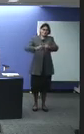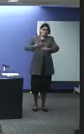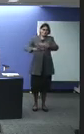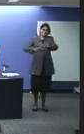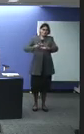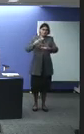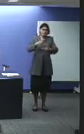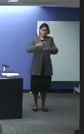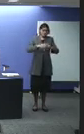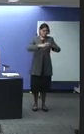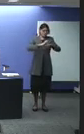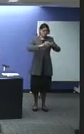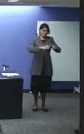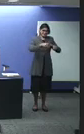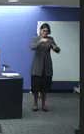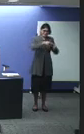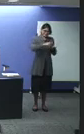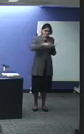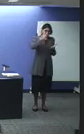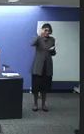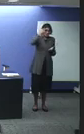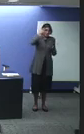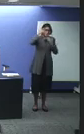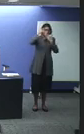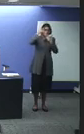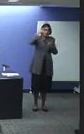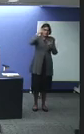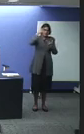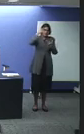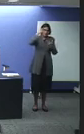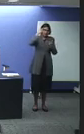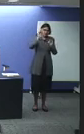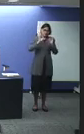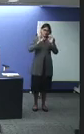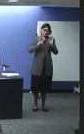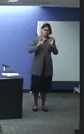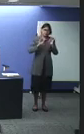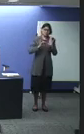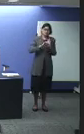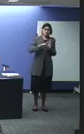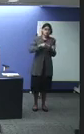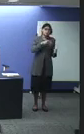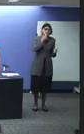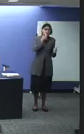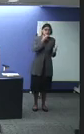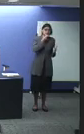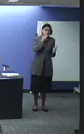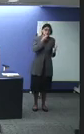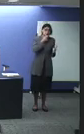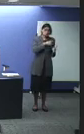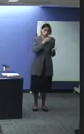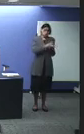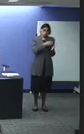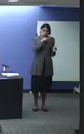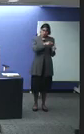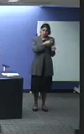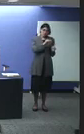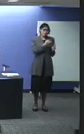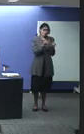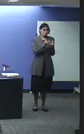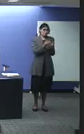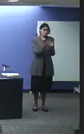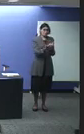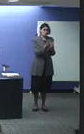su salud mental. Es decir, no solo de la persona con discapacidad o del niño específicamente, sino de su